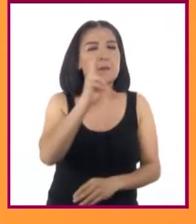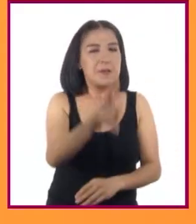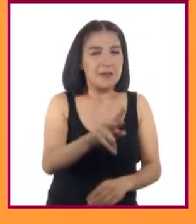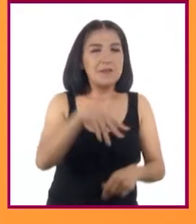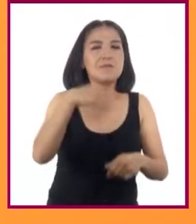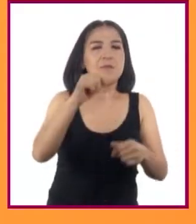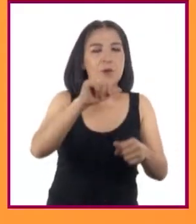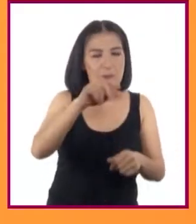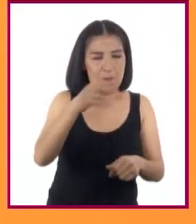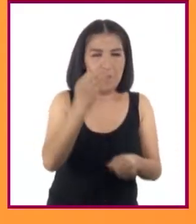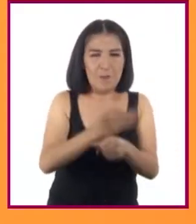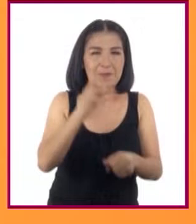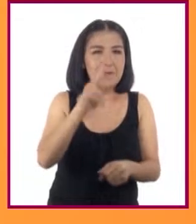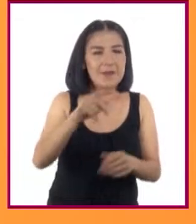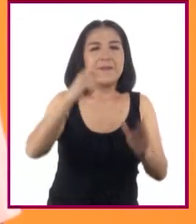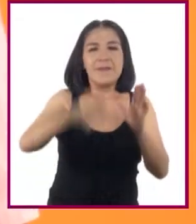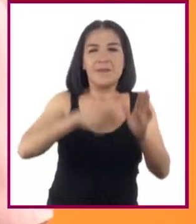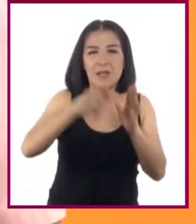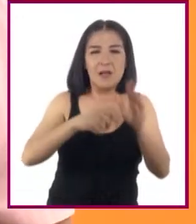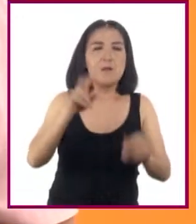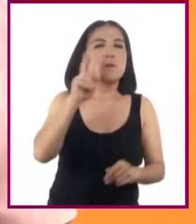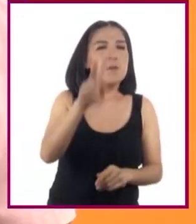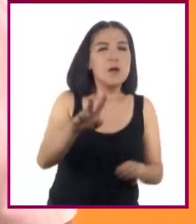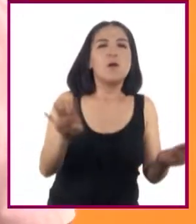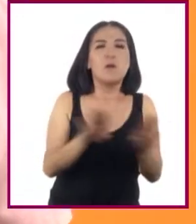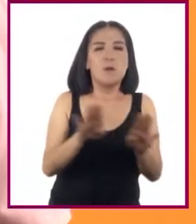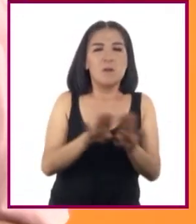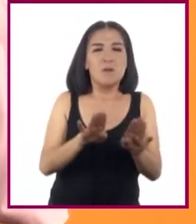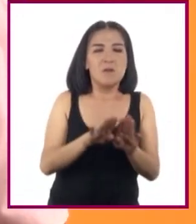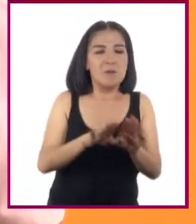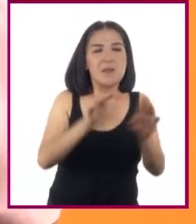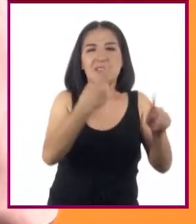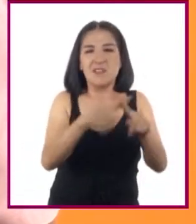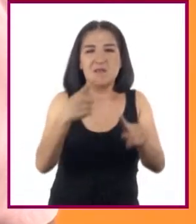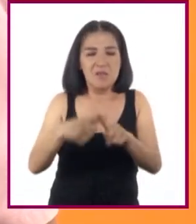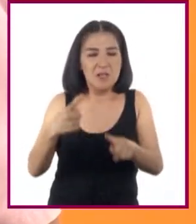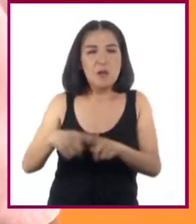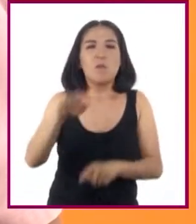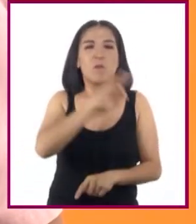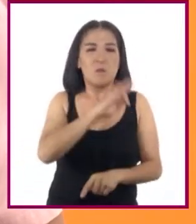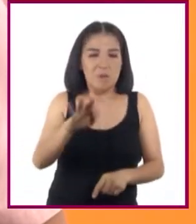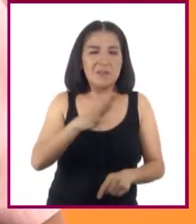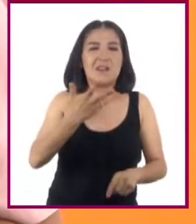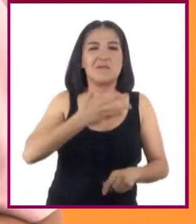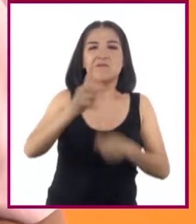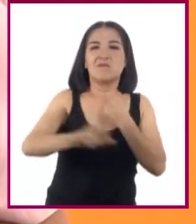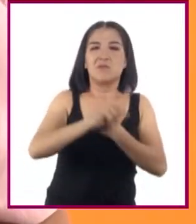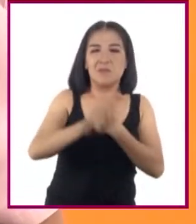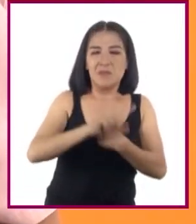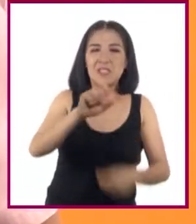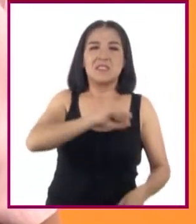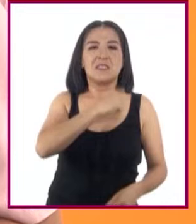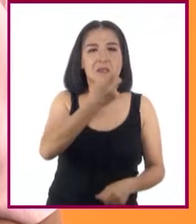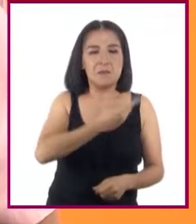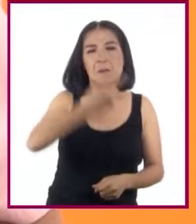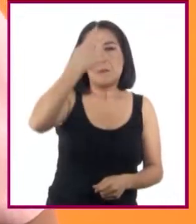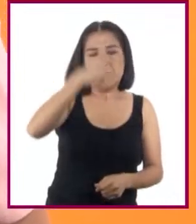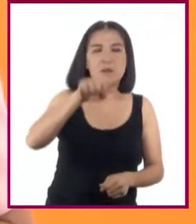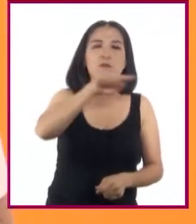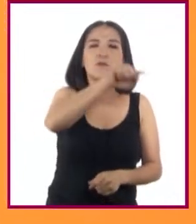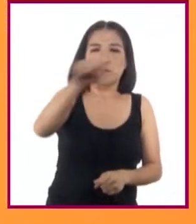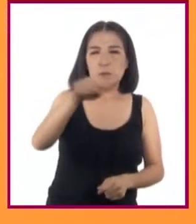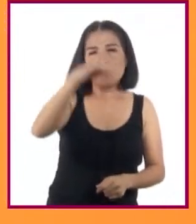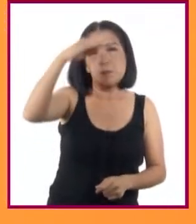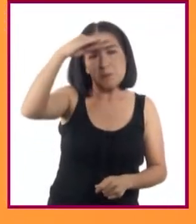el siguiente video donde escucharemos sobre los factores que ponen en riesgo la salud, con el propósito de